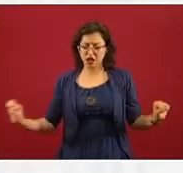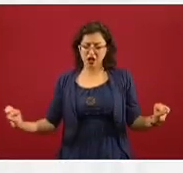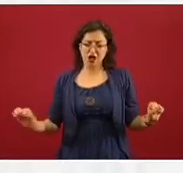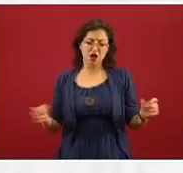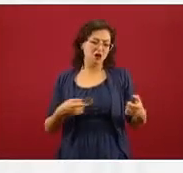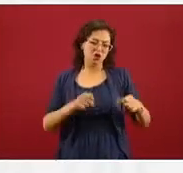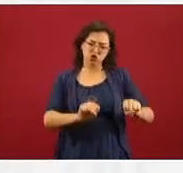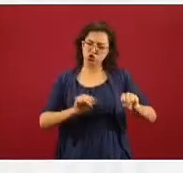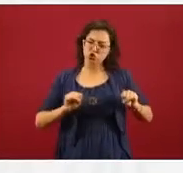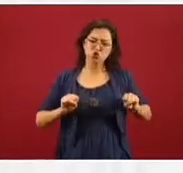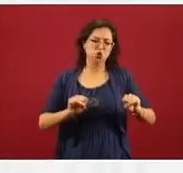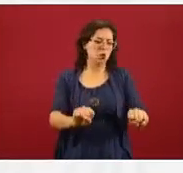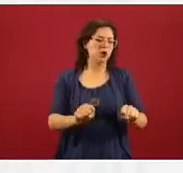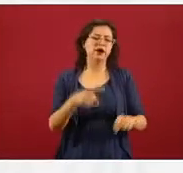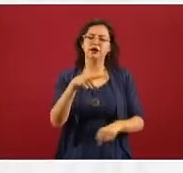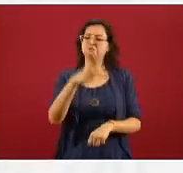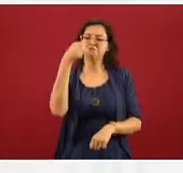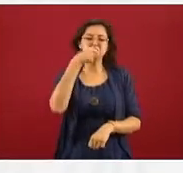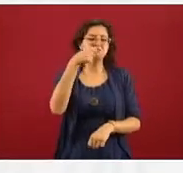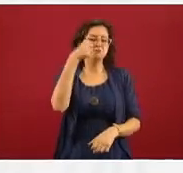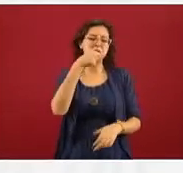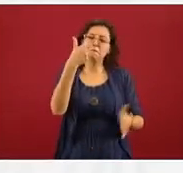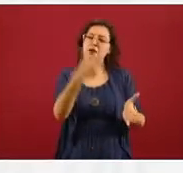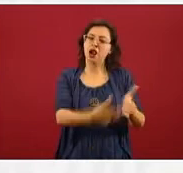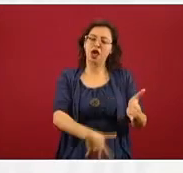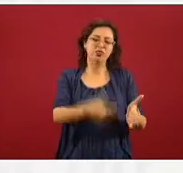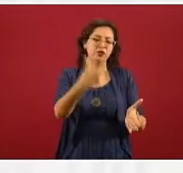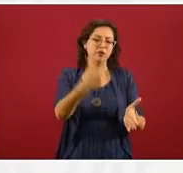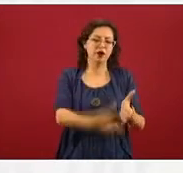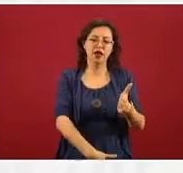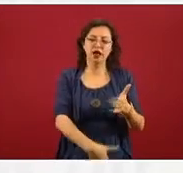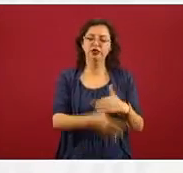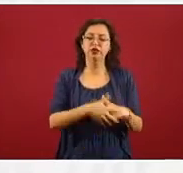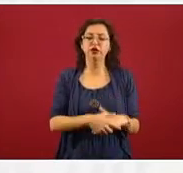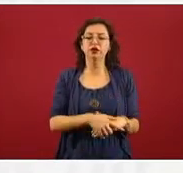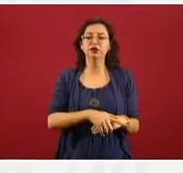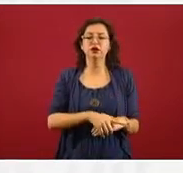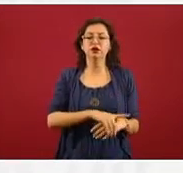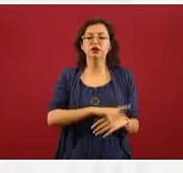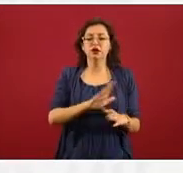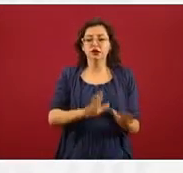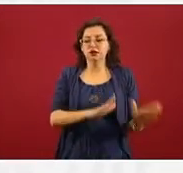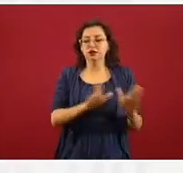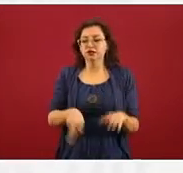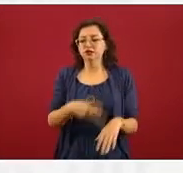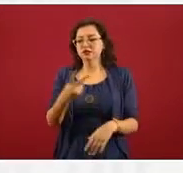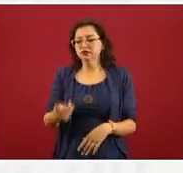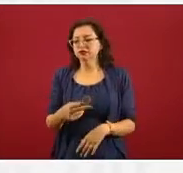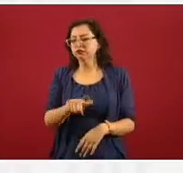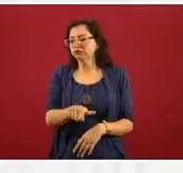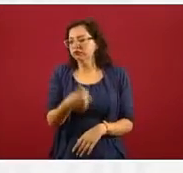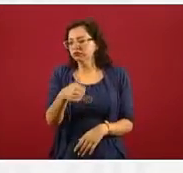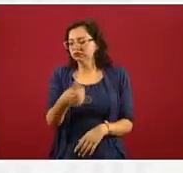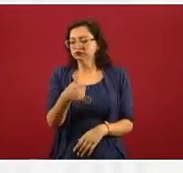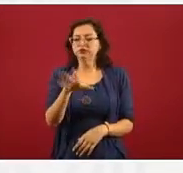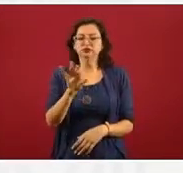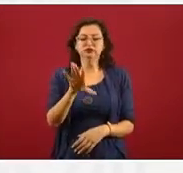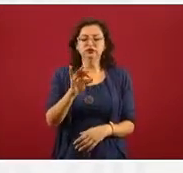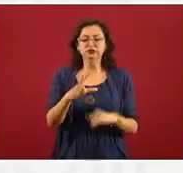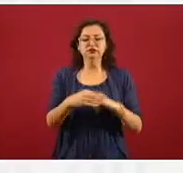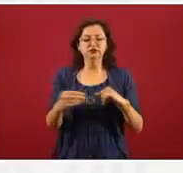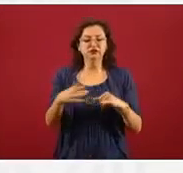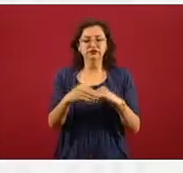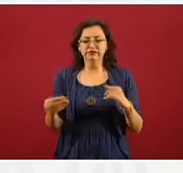siempre han dado muy barato el kilo de tortilla. Está después de la fase 2 en 11 pesos con 40